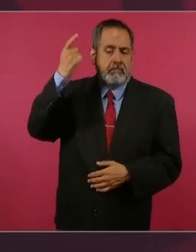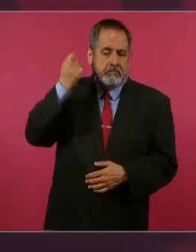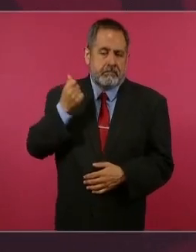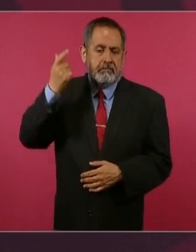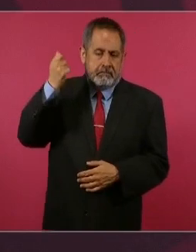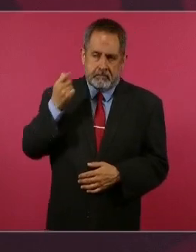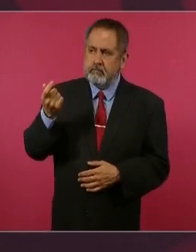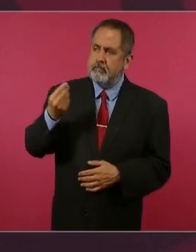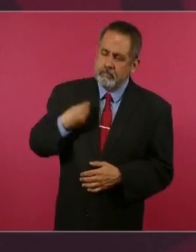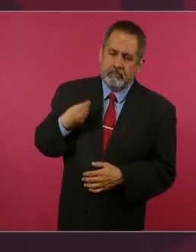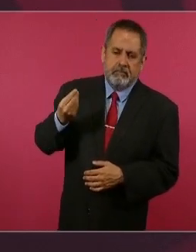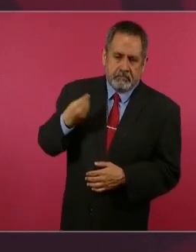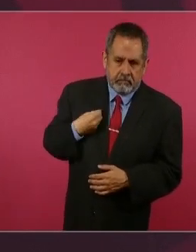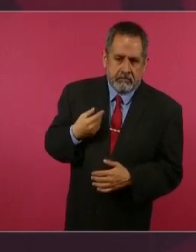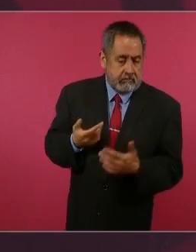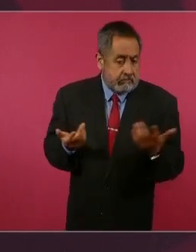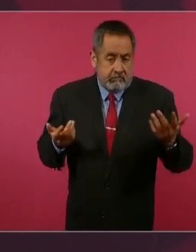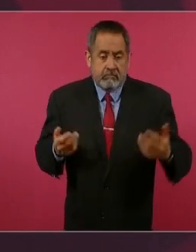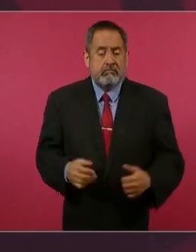lo que